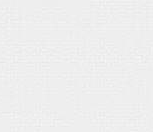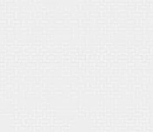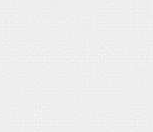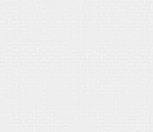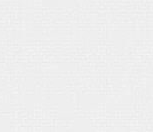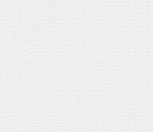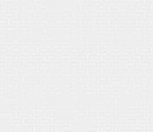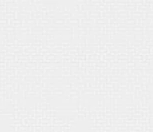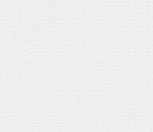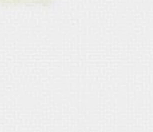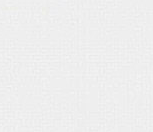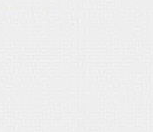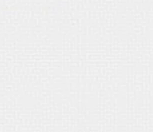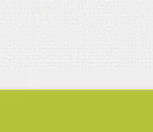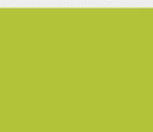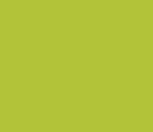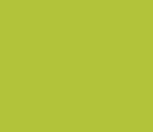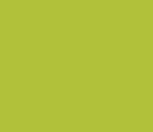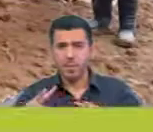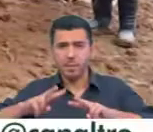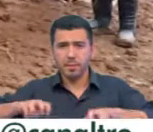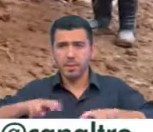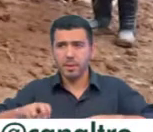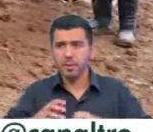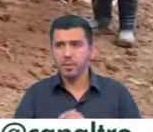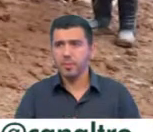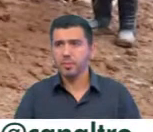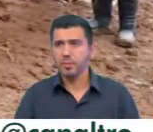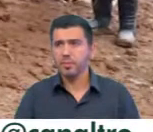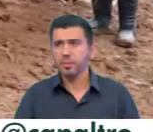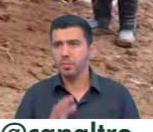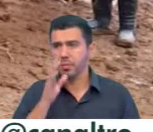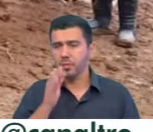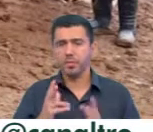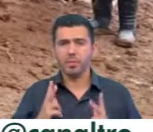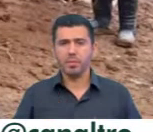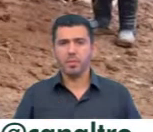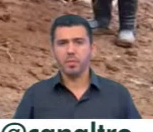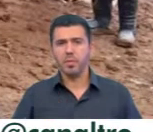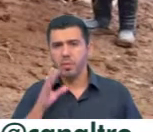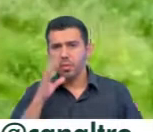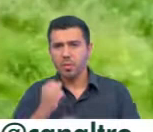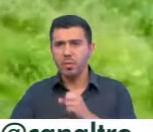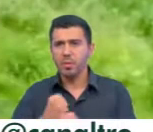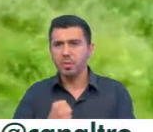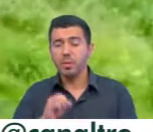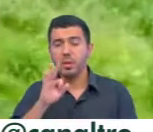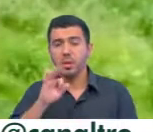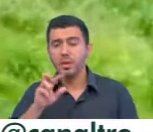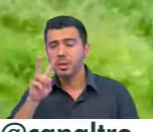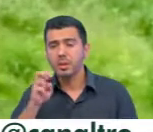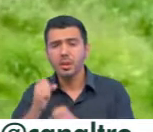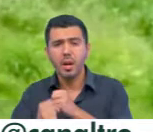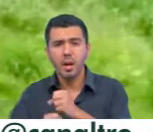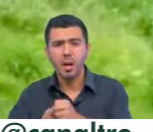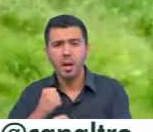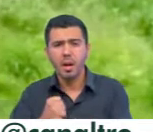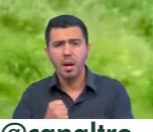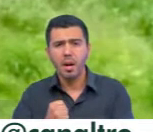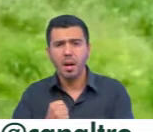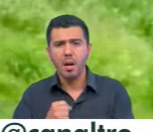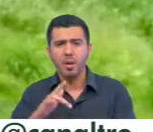ganando un punto con vida de álvaro rincón galán de 37 años de edad fue envuelto en una sábana blanca